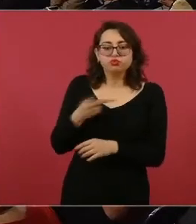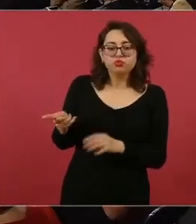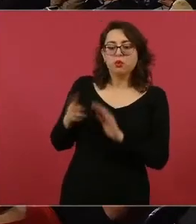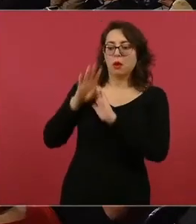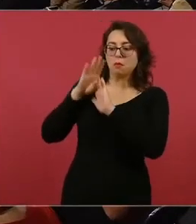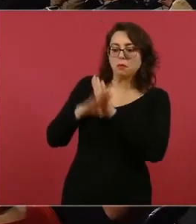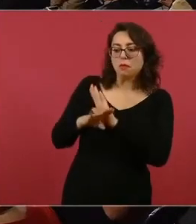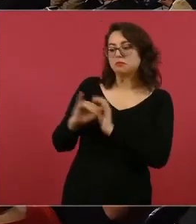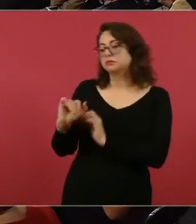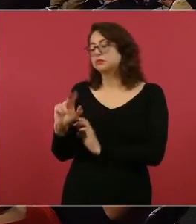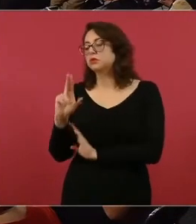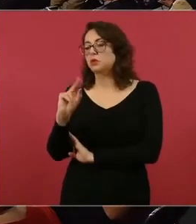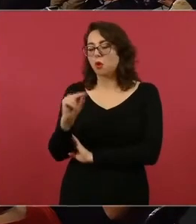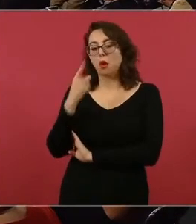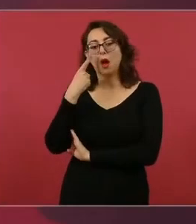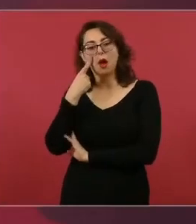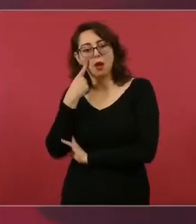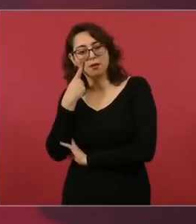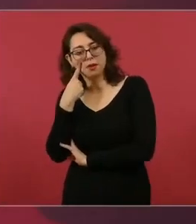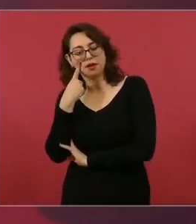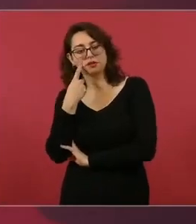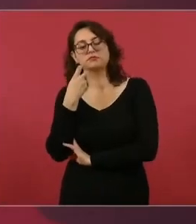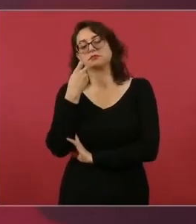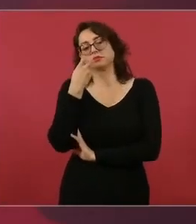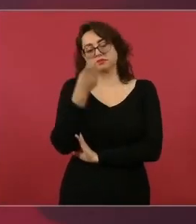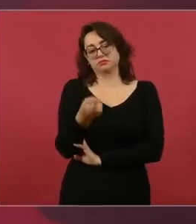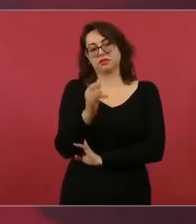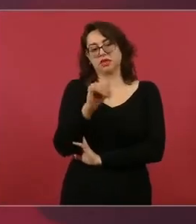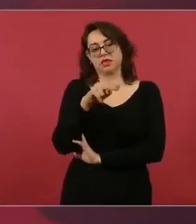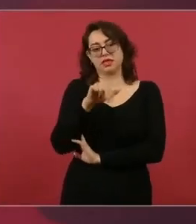Y es el mejor parámetro.